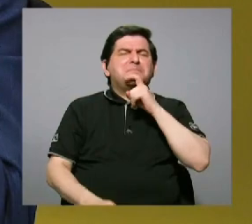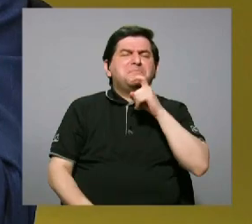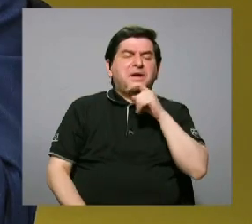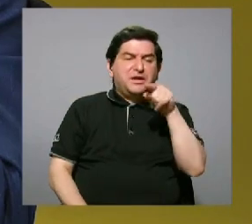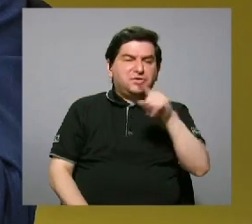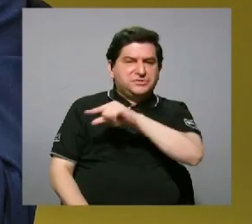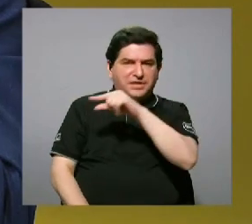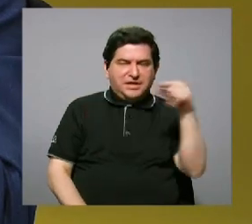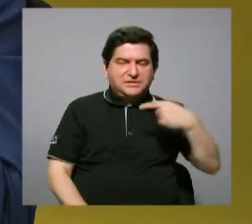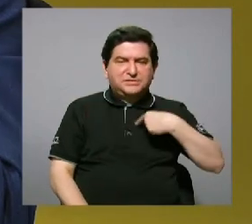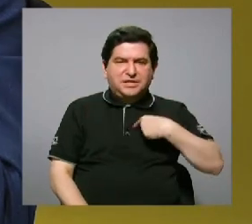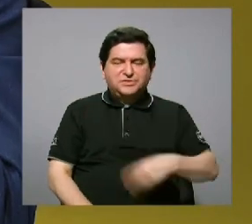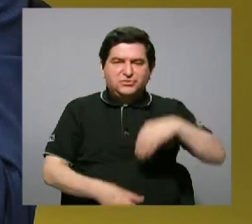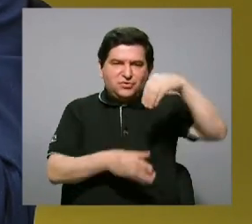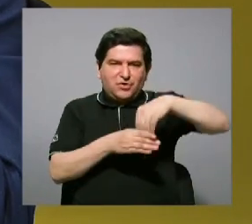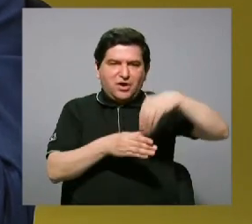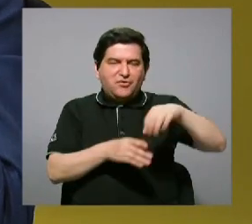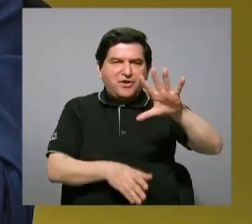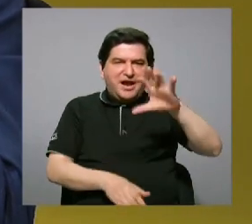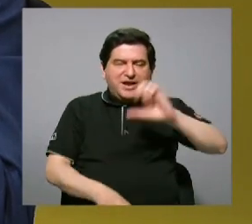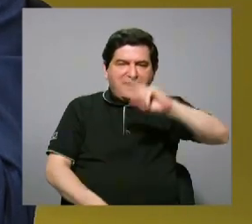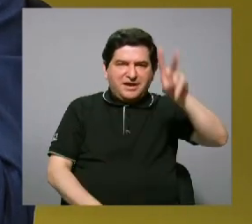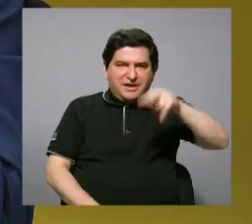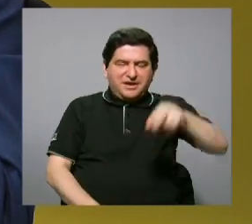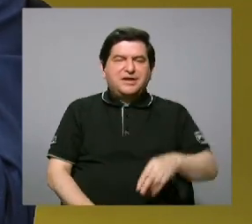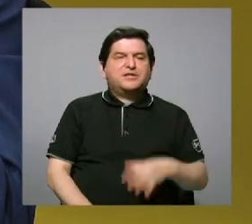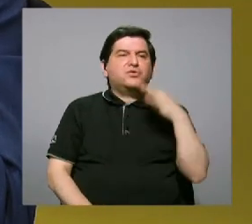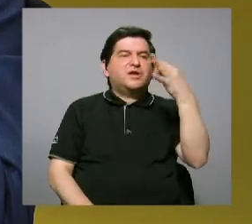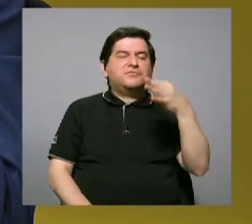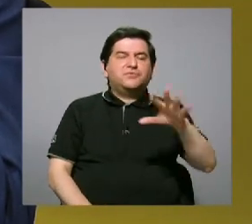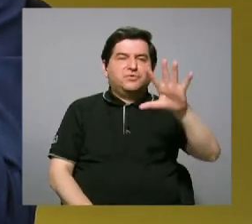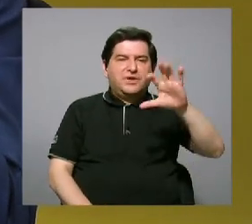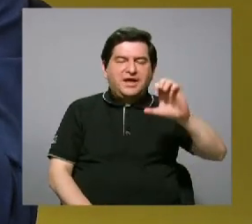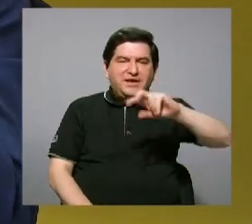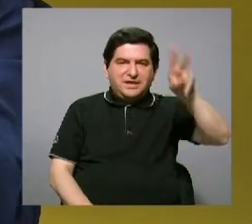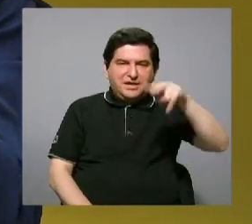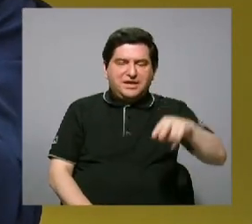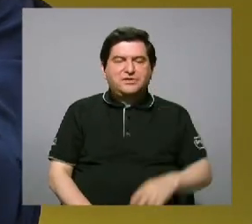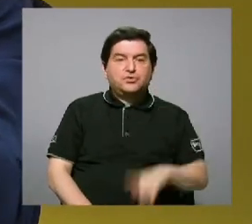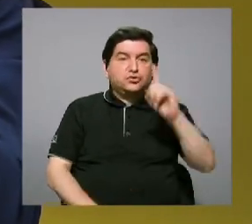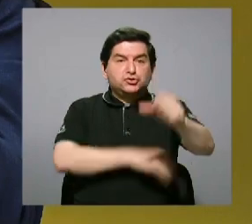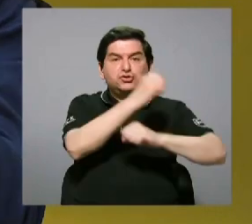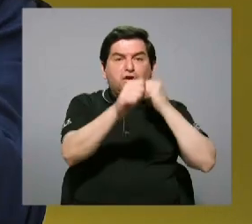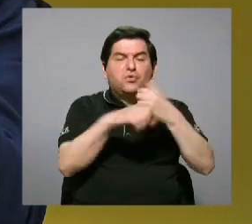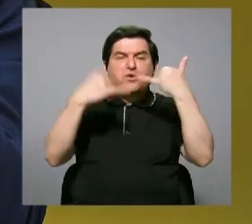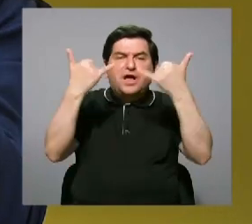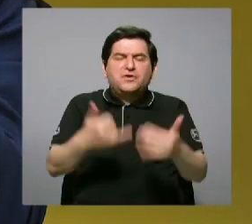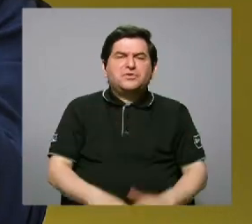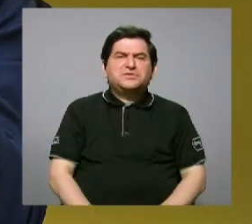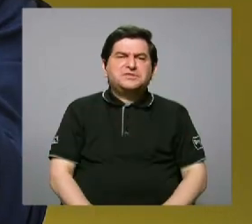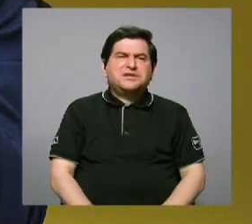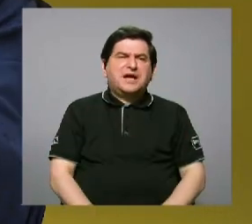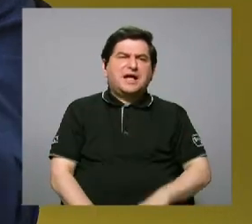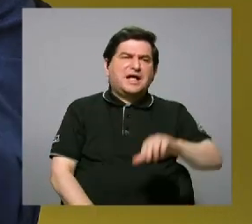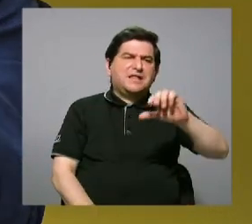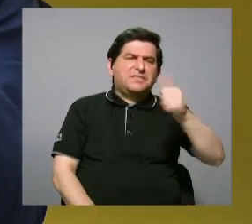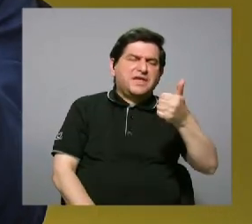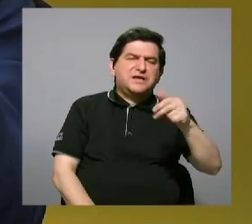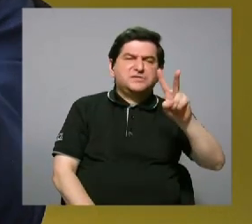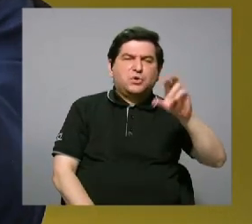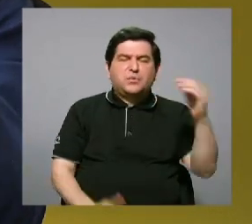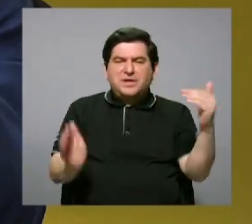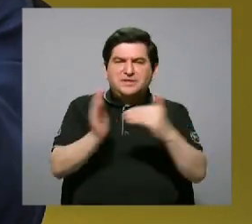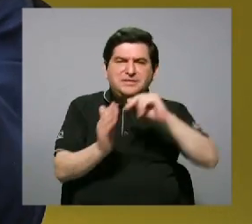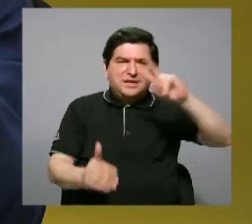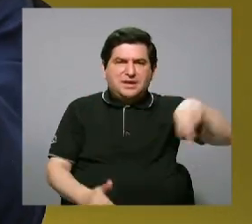esta semana voy a ahorrar 500 pesos y la próxima otros 500 y a la vuelta de un año ya tengo como 10, 20 mil pesos guardados que de otra manera